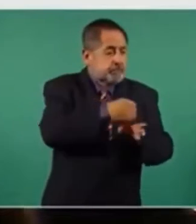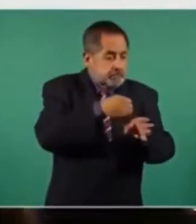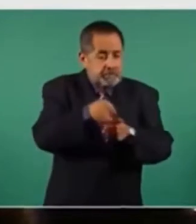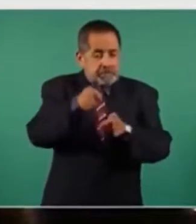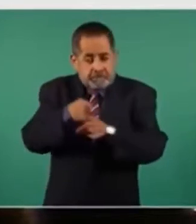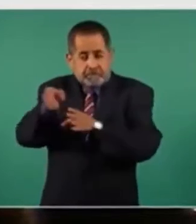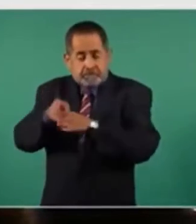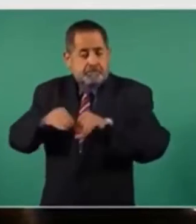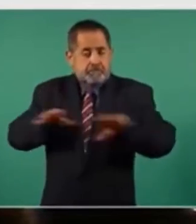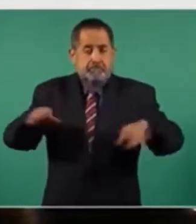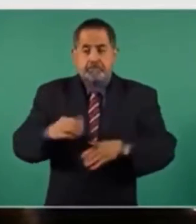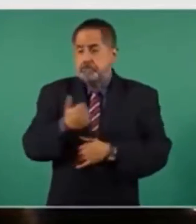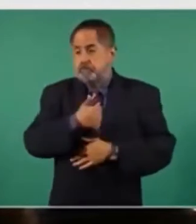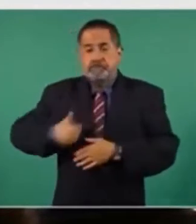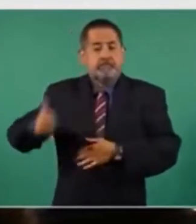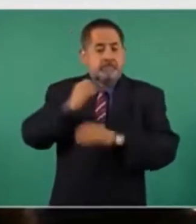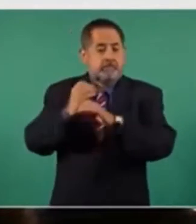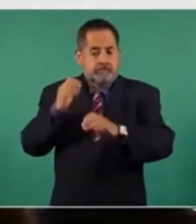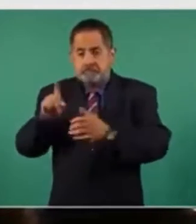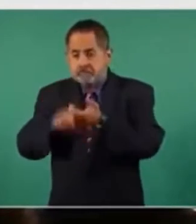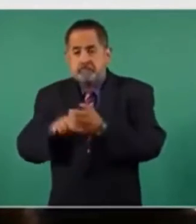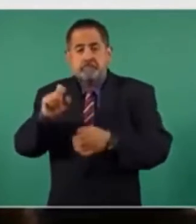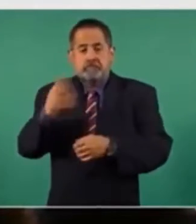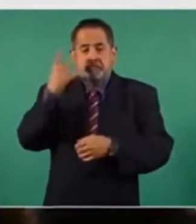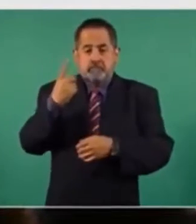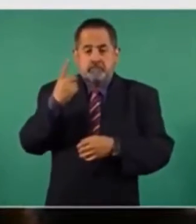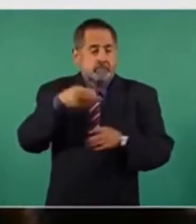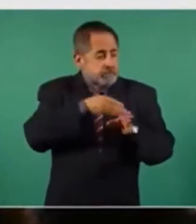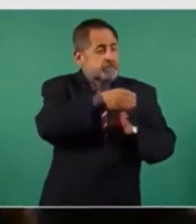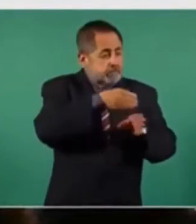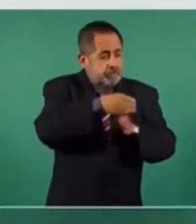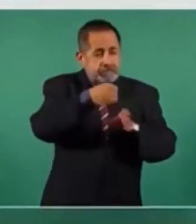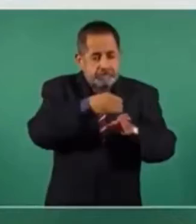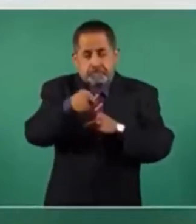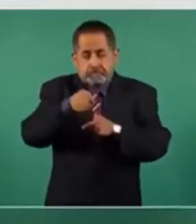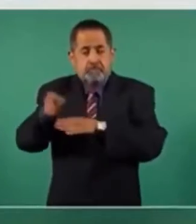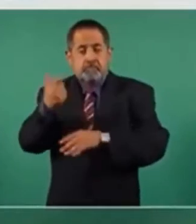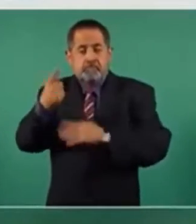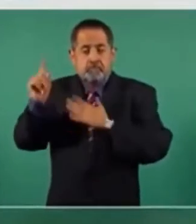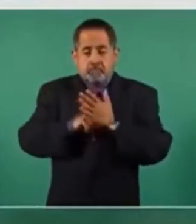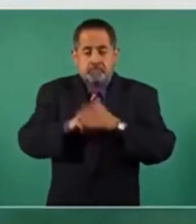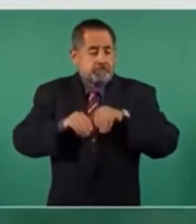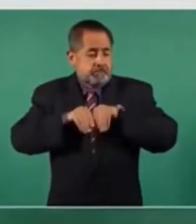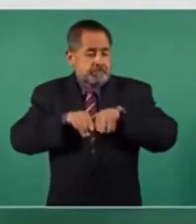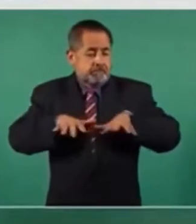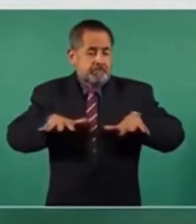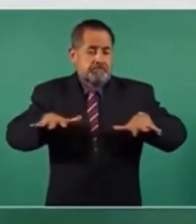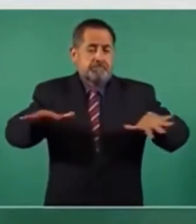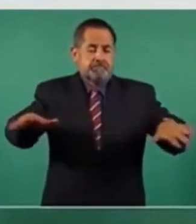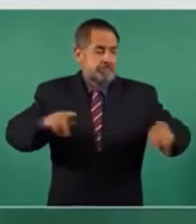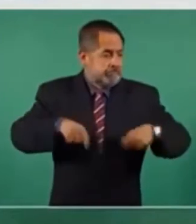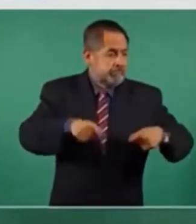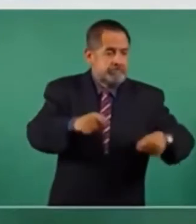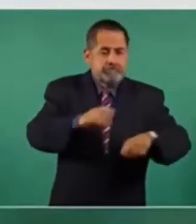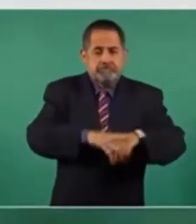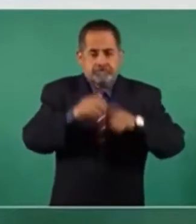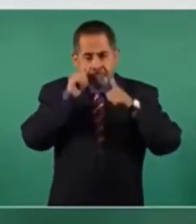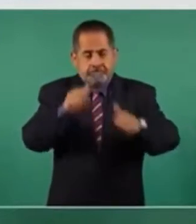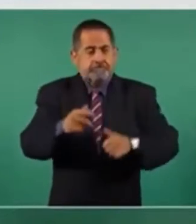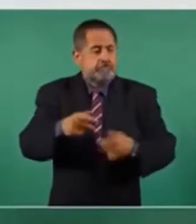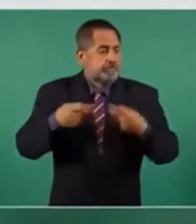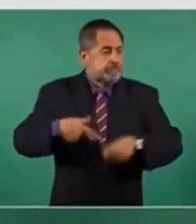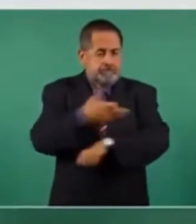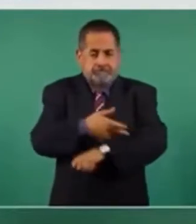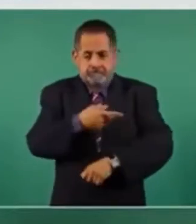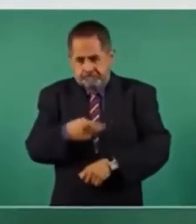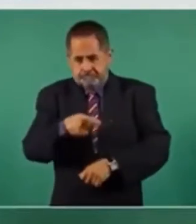Cada camioneta de reparto tendrá 24 rutas al mes, con lo que vamos a poder atender a la mayor parte de las familias más pobres. Las